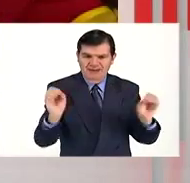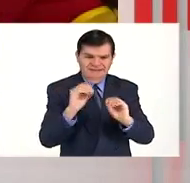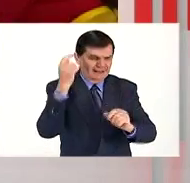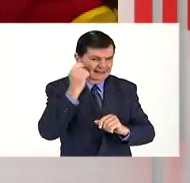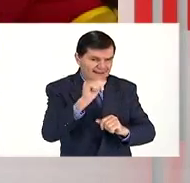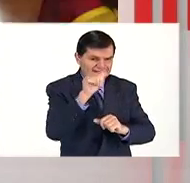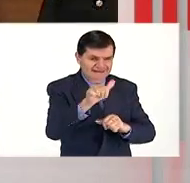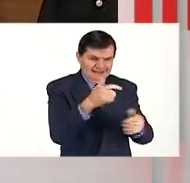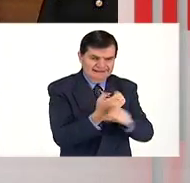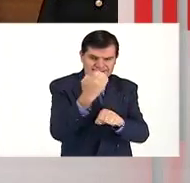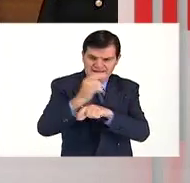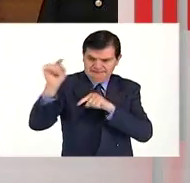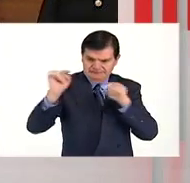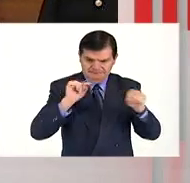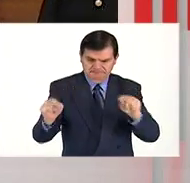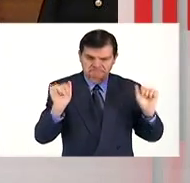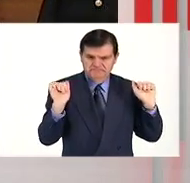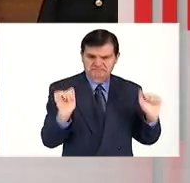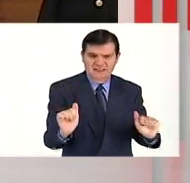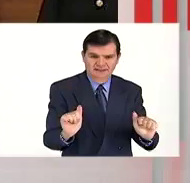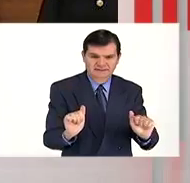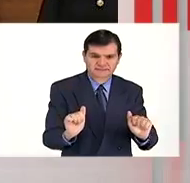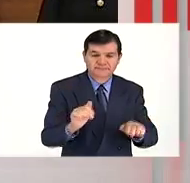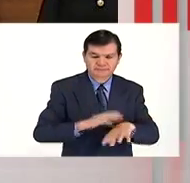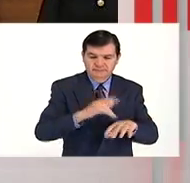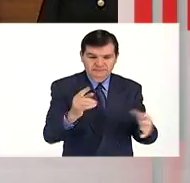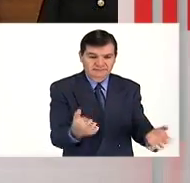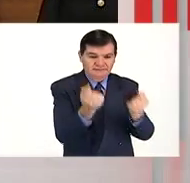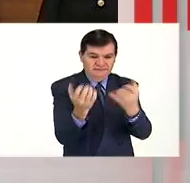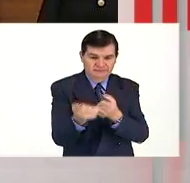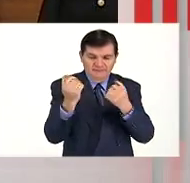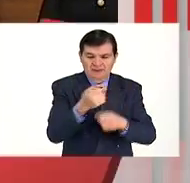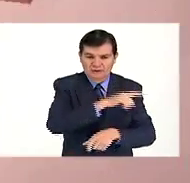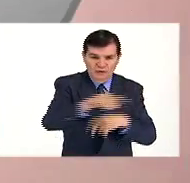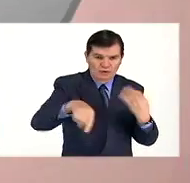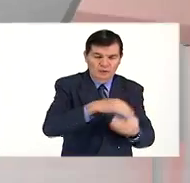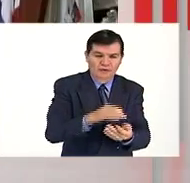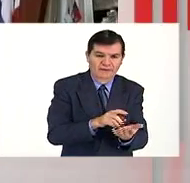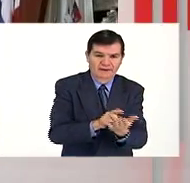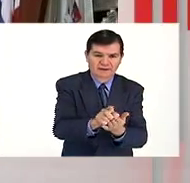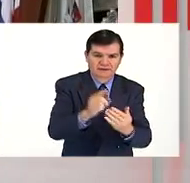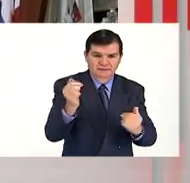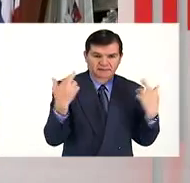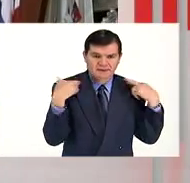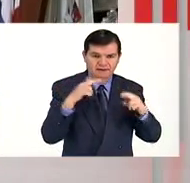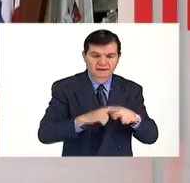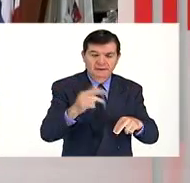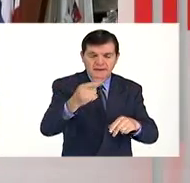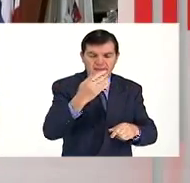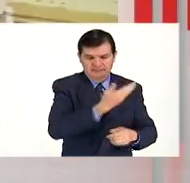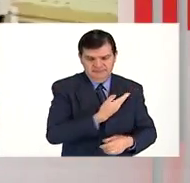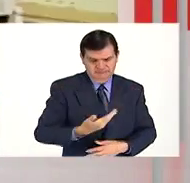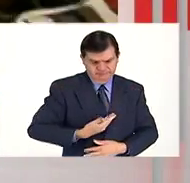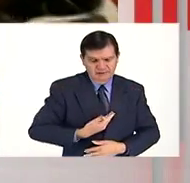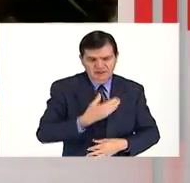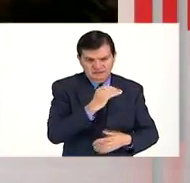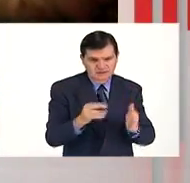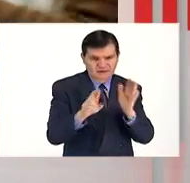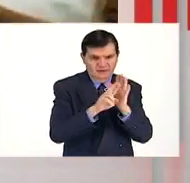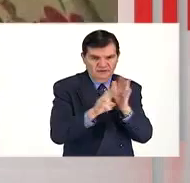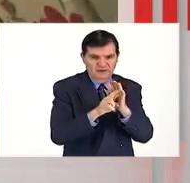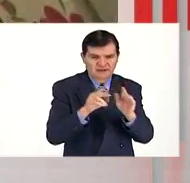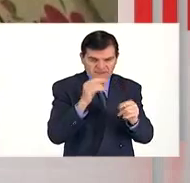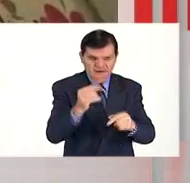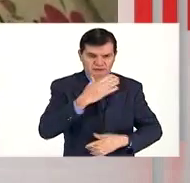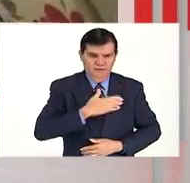16 estados. El objetivo es salvaguardar los derechos de los maestros. Anuncia el presidente que propondrá reforma en materia